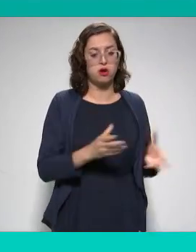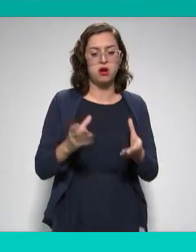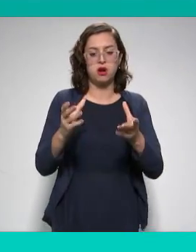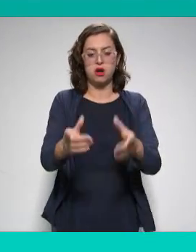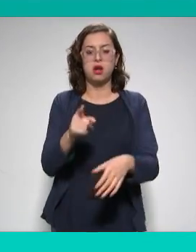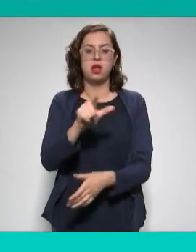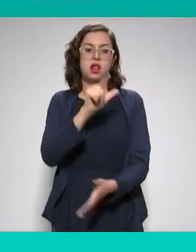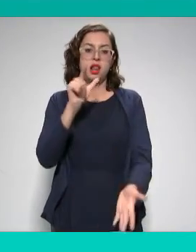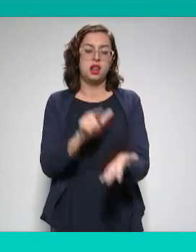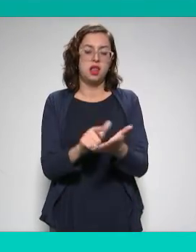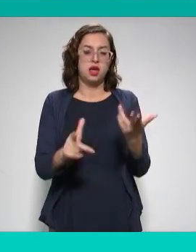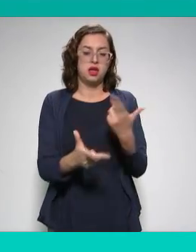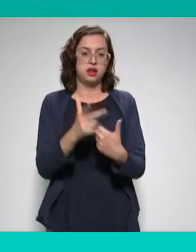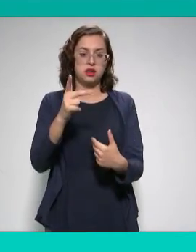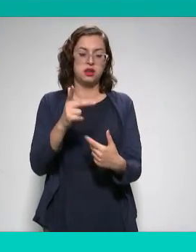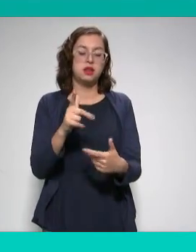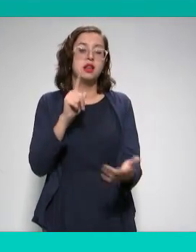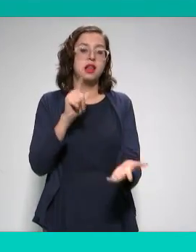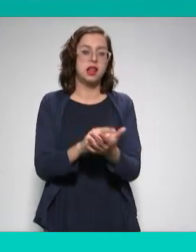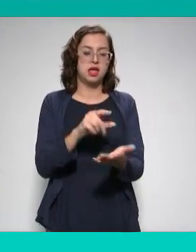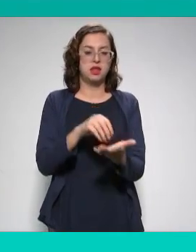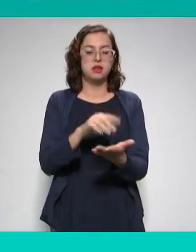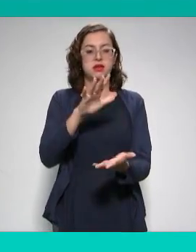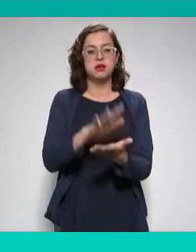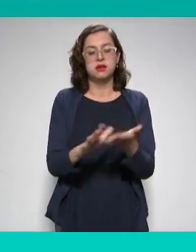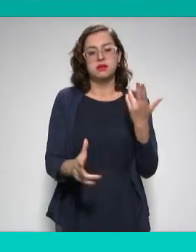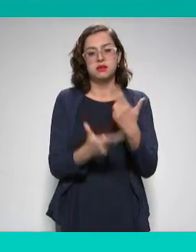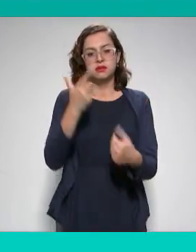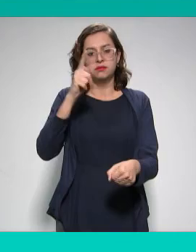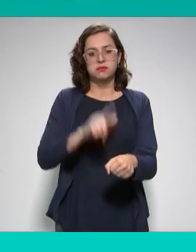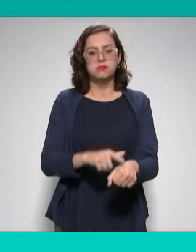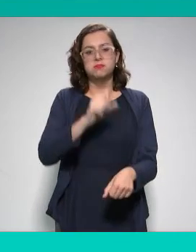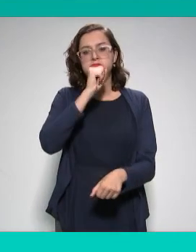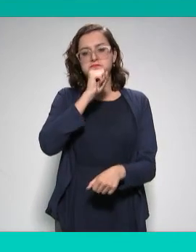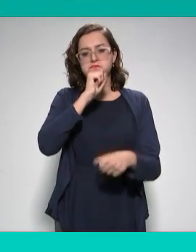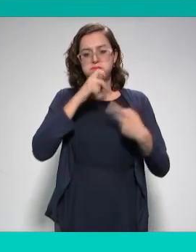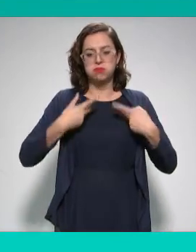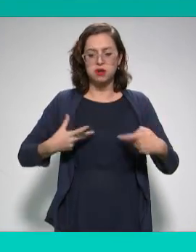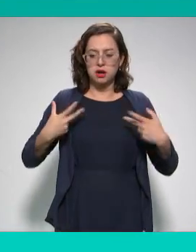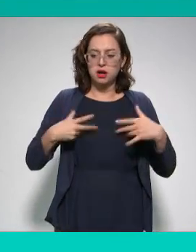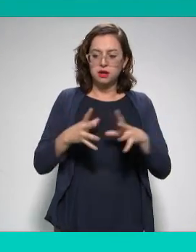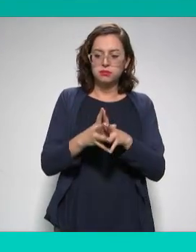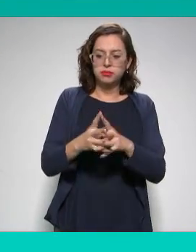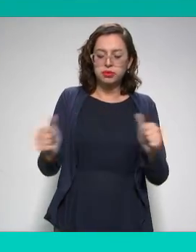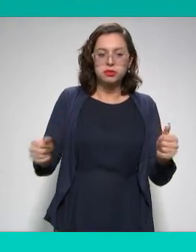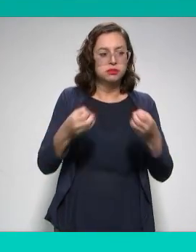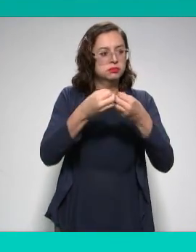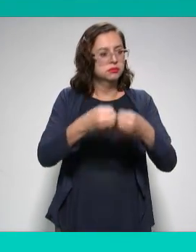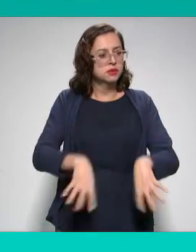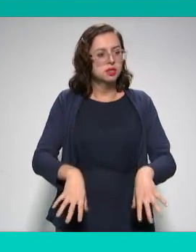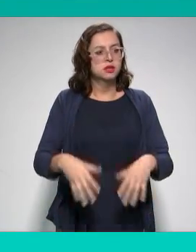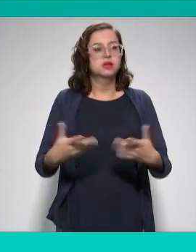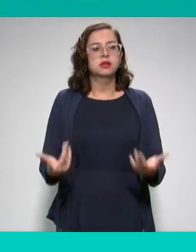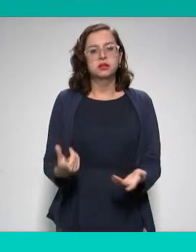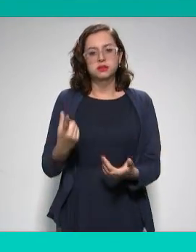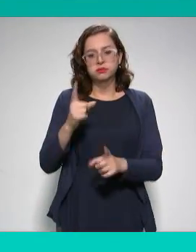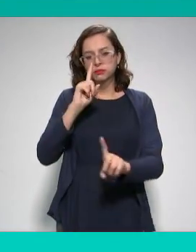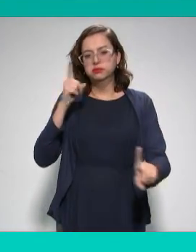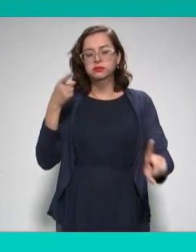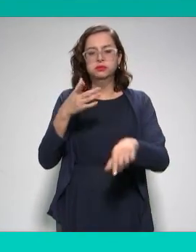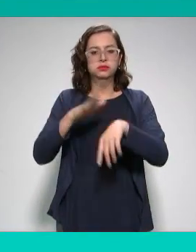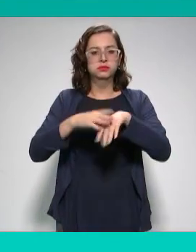la ley nacional en la ley del registro nacional de datos de personas extraviadas o desaparecidas a fin de que